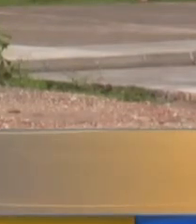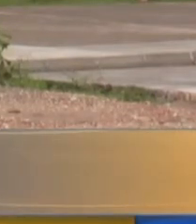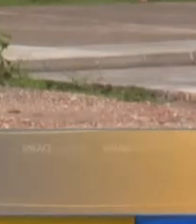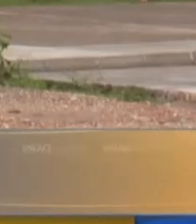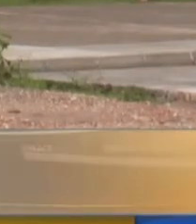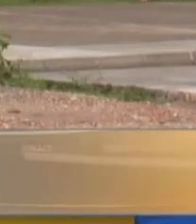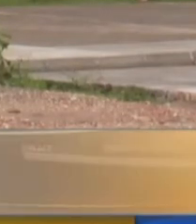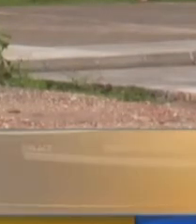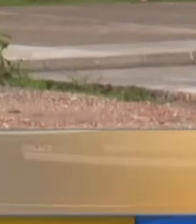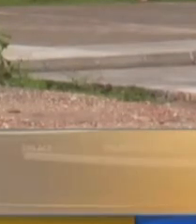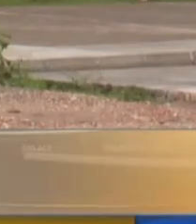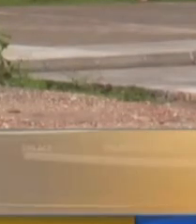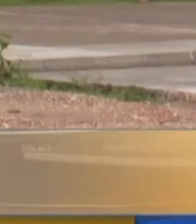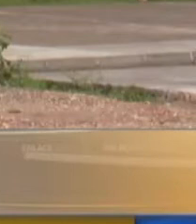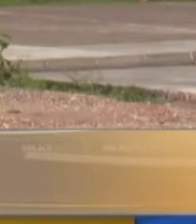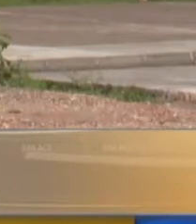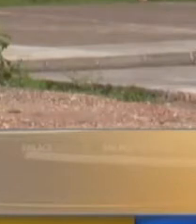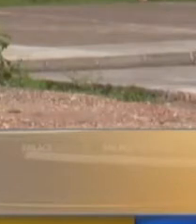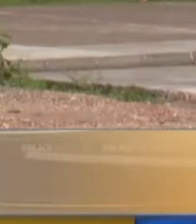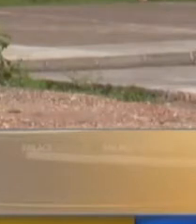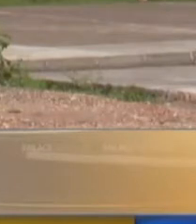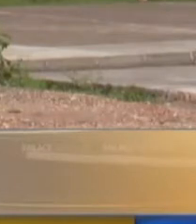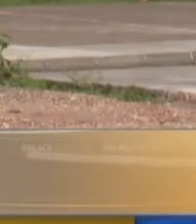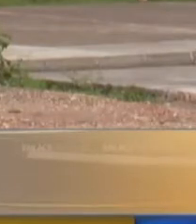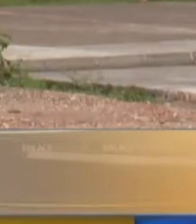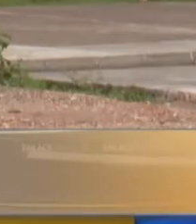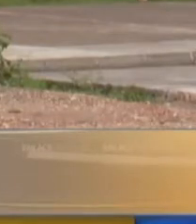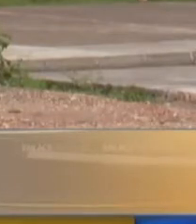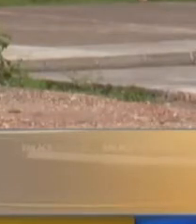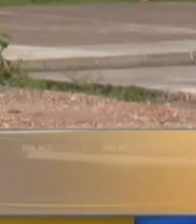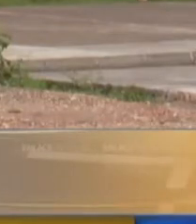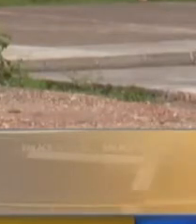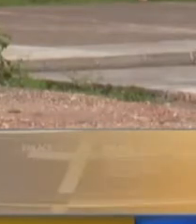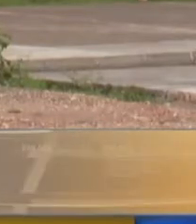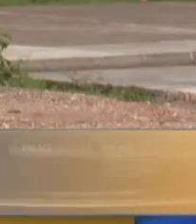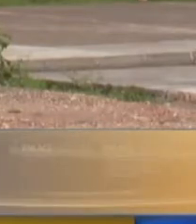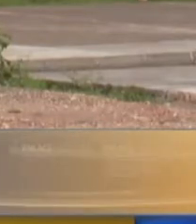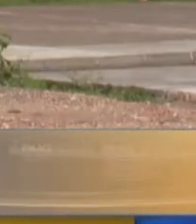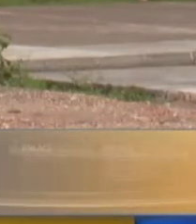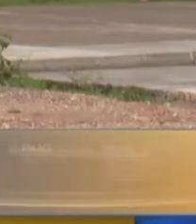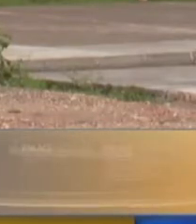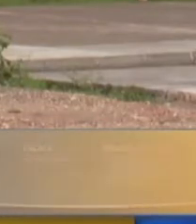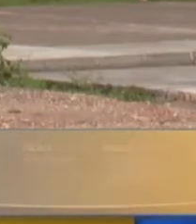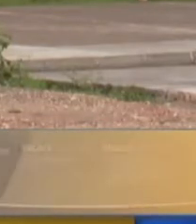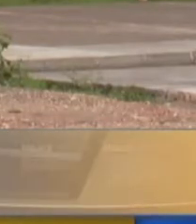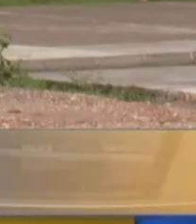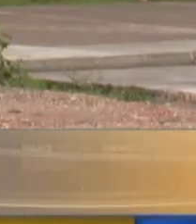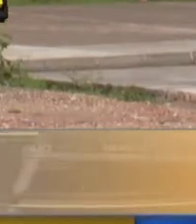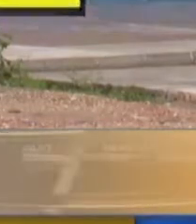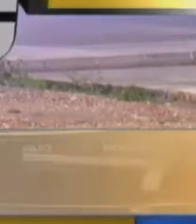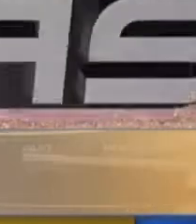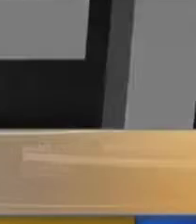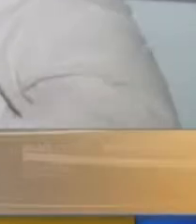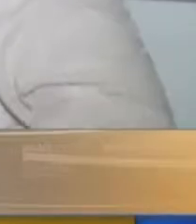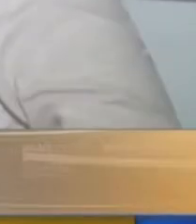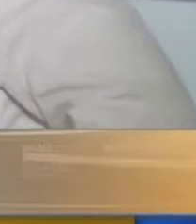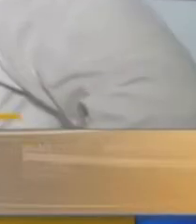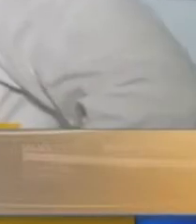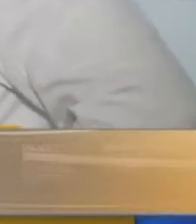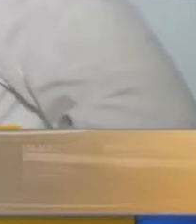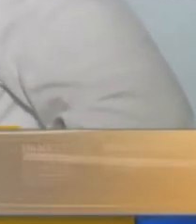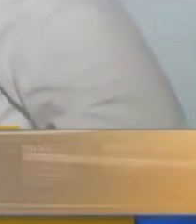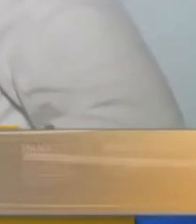la posibilidad de habilitar cocina para entregar directamente en sitio el alimento escolar a esta comunidad. Ampliación de la información en minutos.